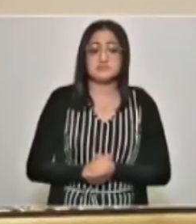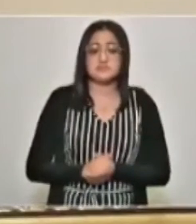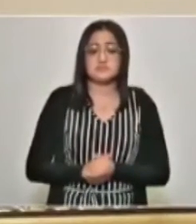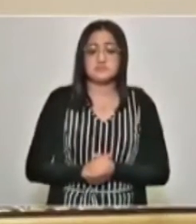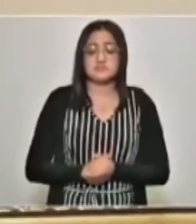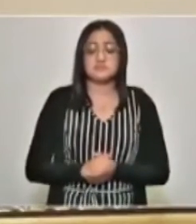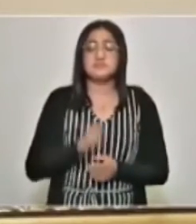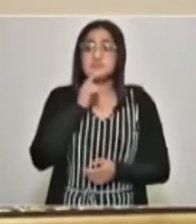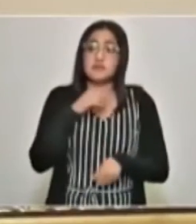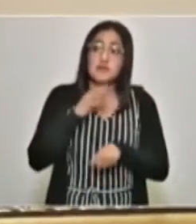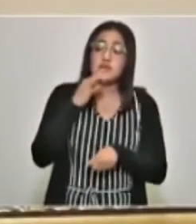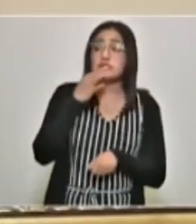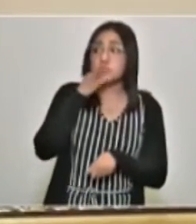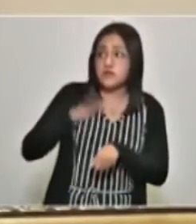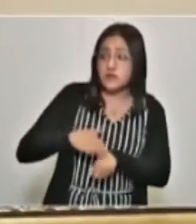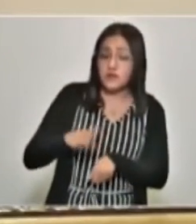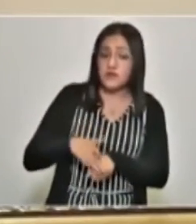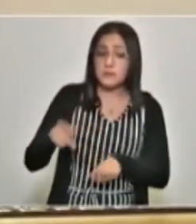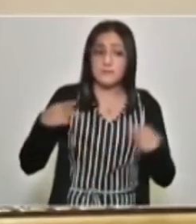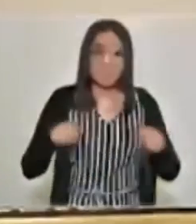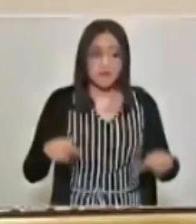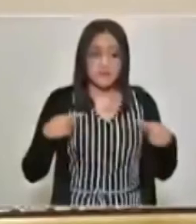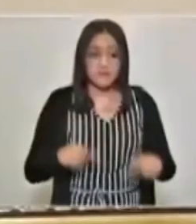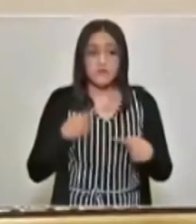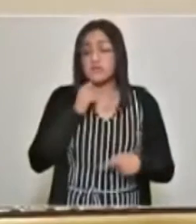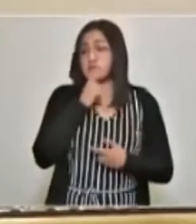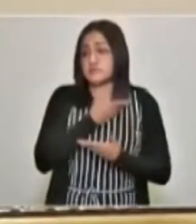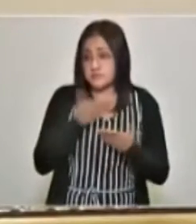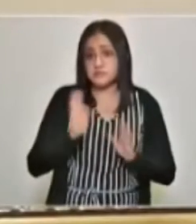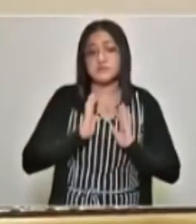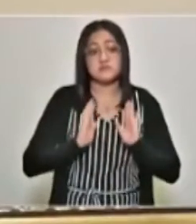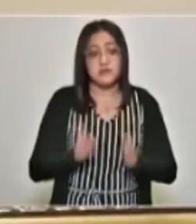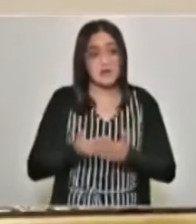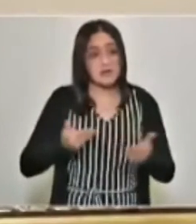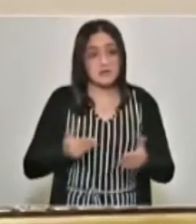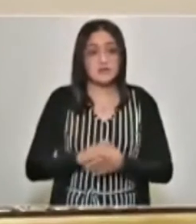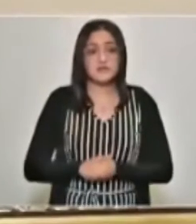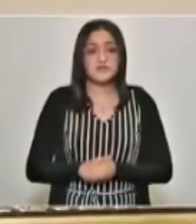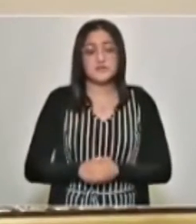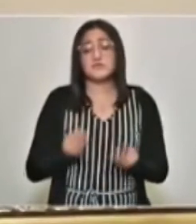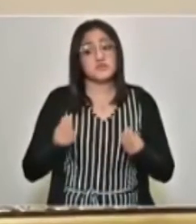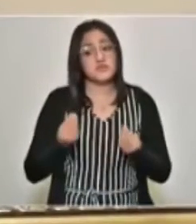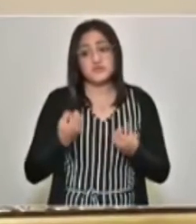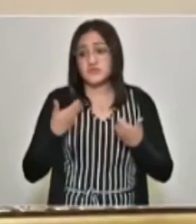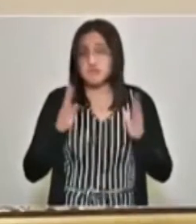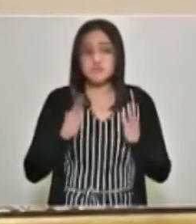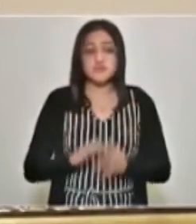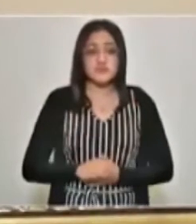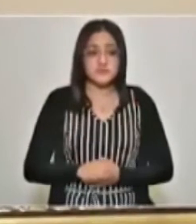a interesados, ya se notificaron a la mayoría, a muchos.